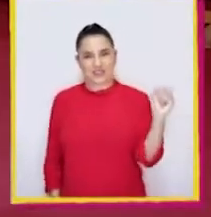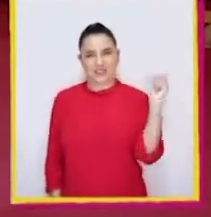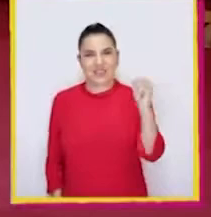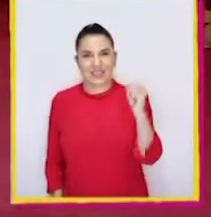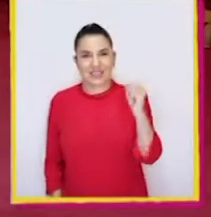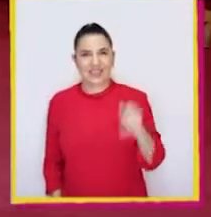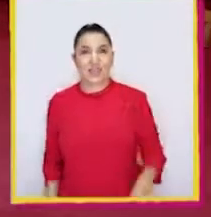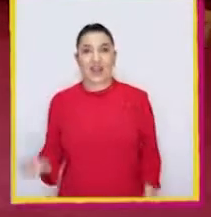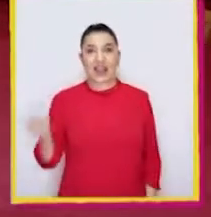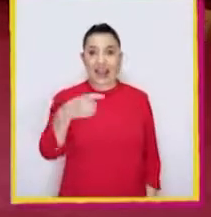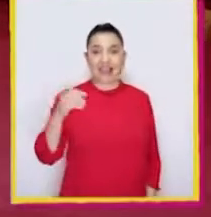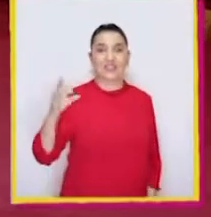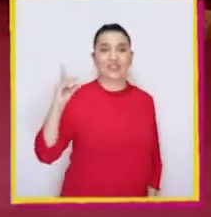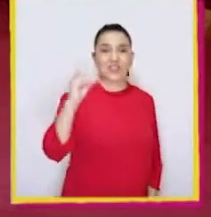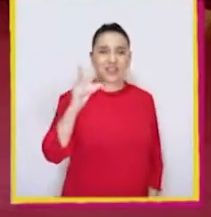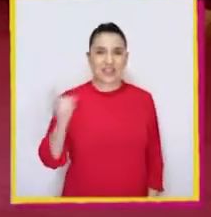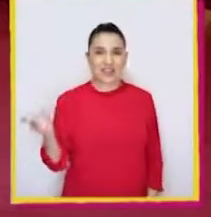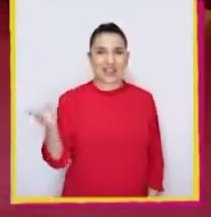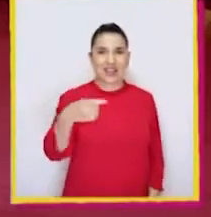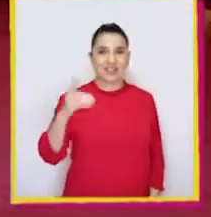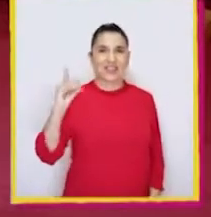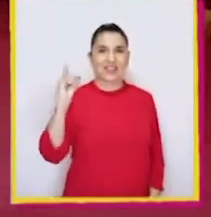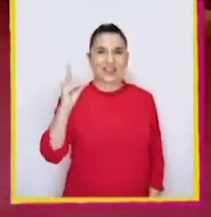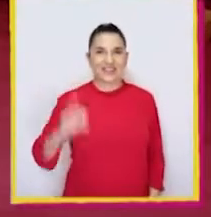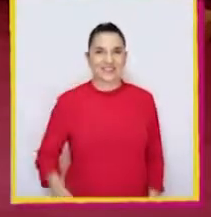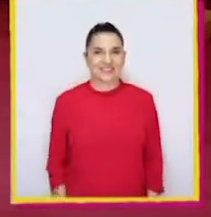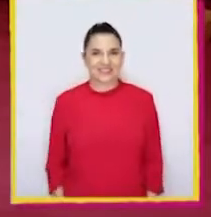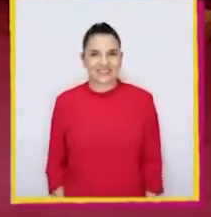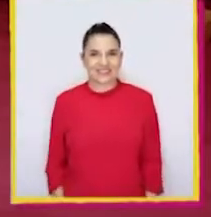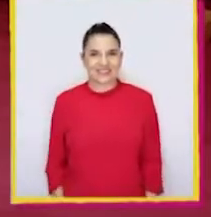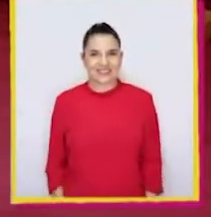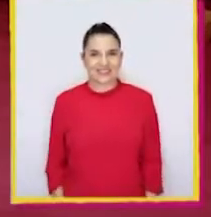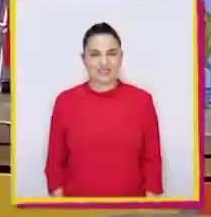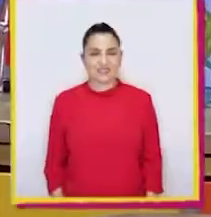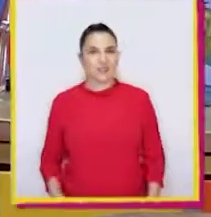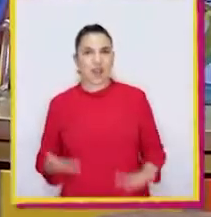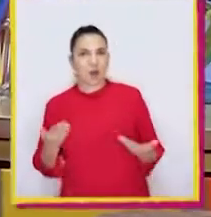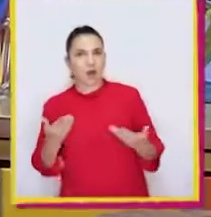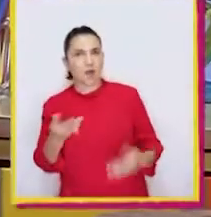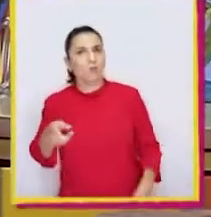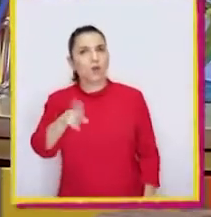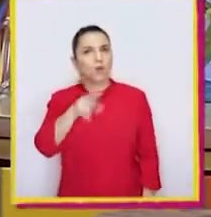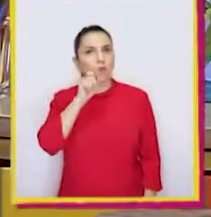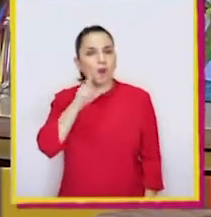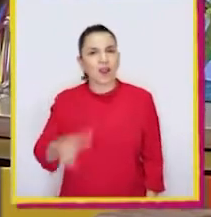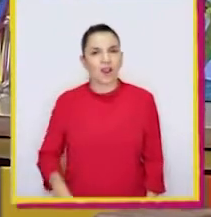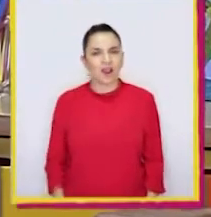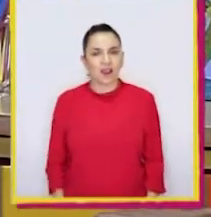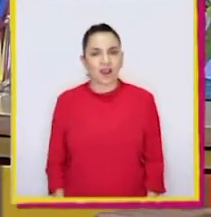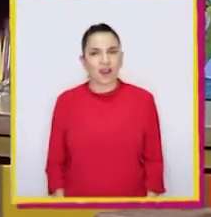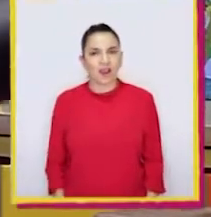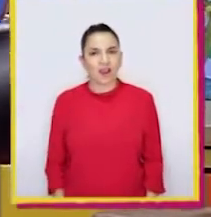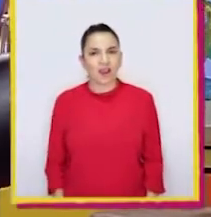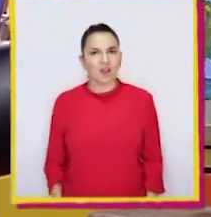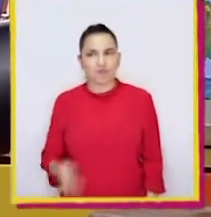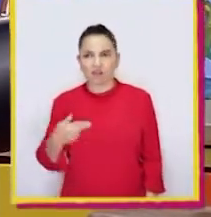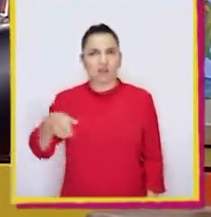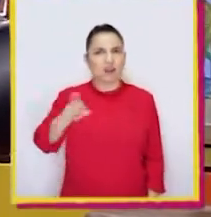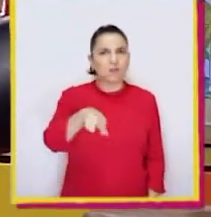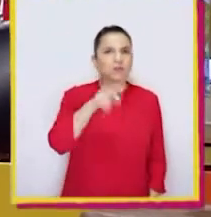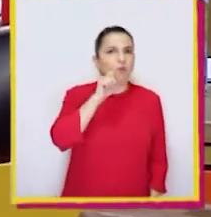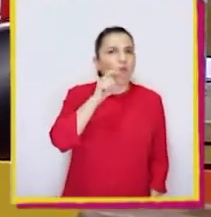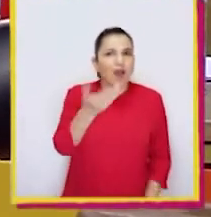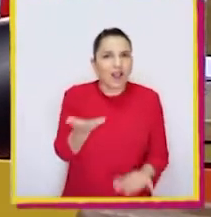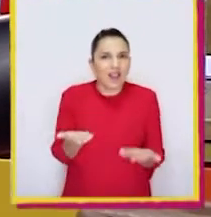gancho izquierdo, gancho derecho, gancho derecho. ¿Cuál es el patrón? ¿Qué movimientos